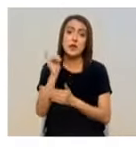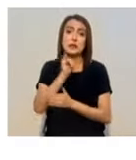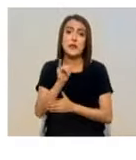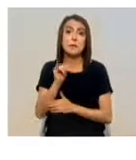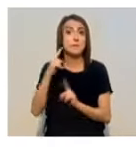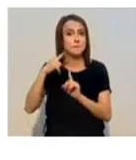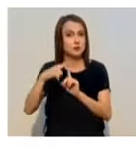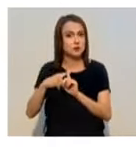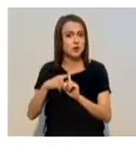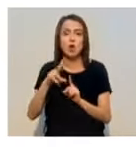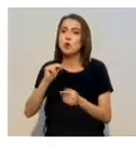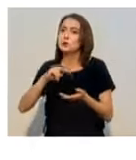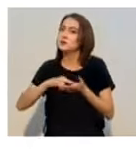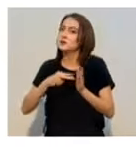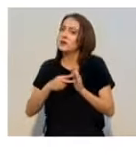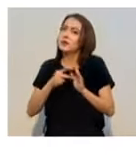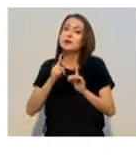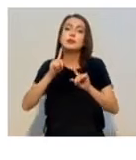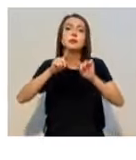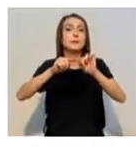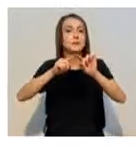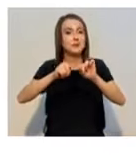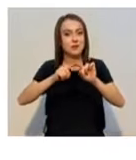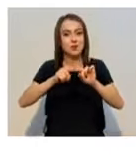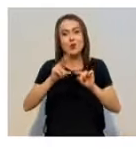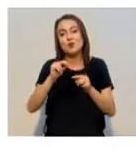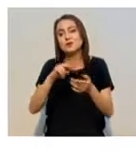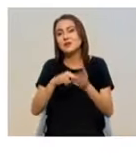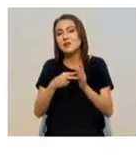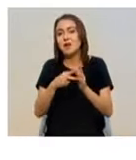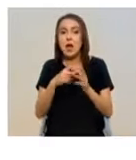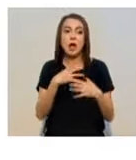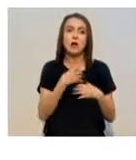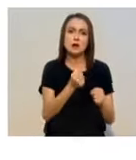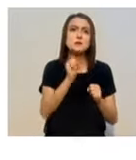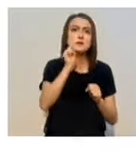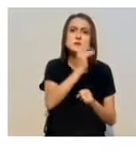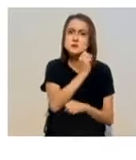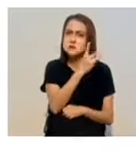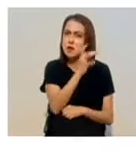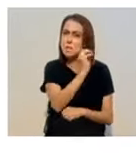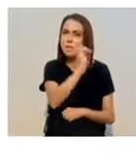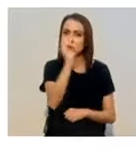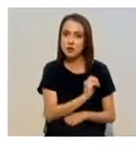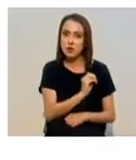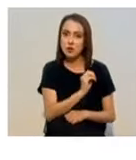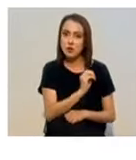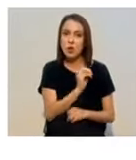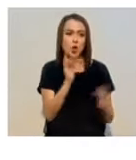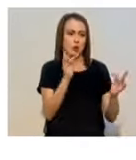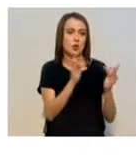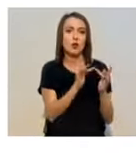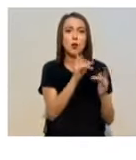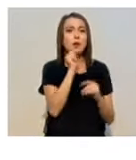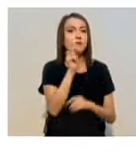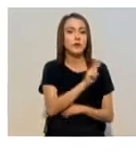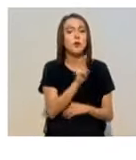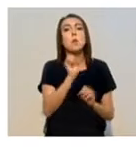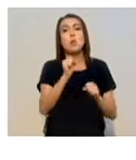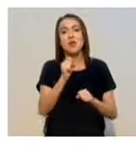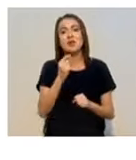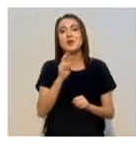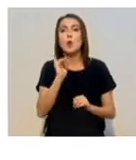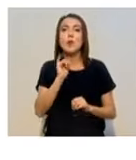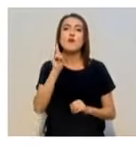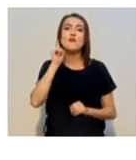prueba positiva no es, dependiendo, como le digo, no es tan confiable decir 100% si estuvo expuesto al virus. Pueden haber lo que se llaman